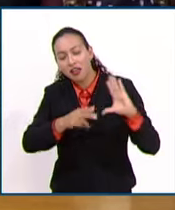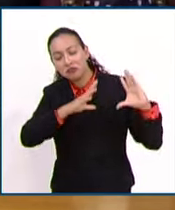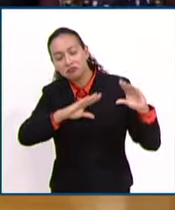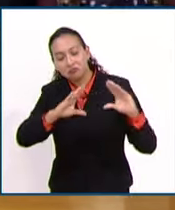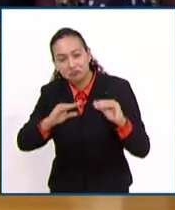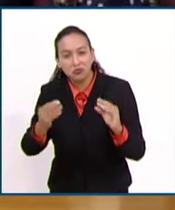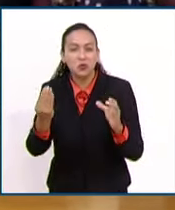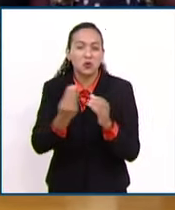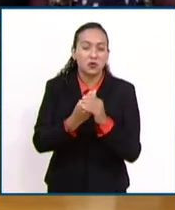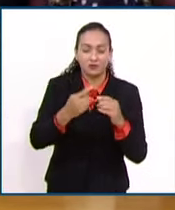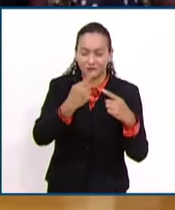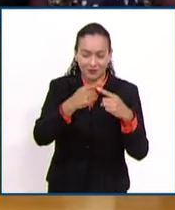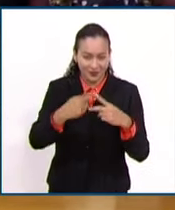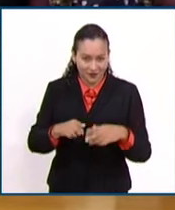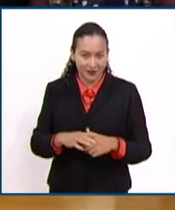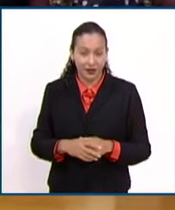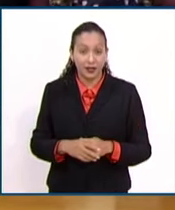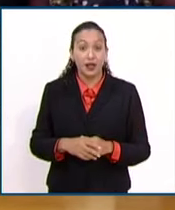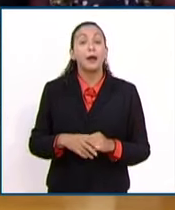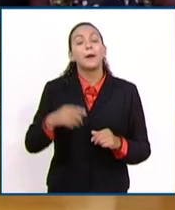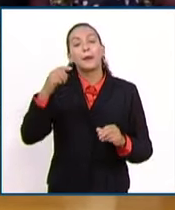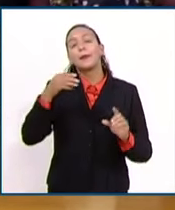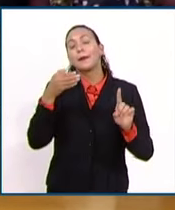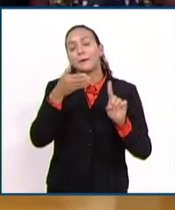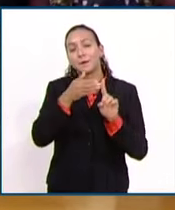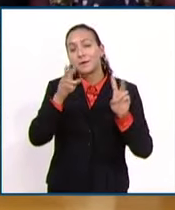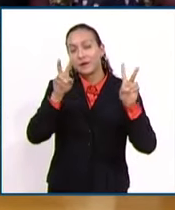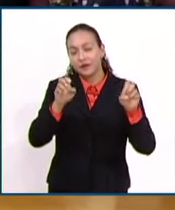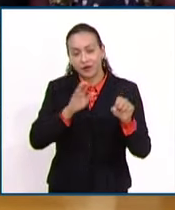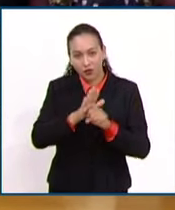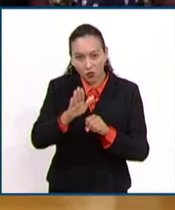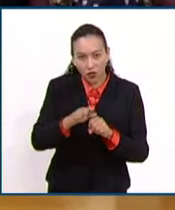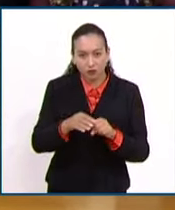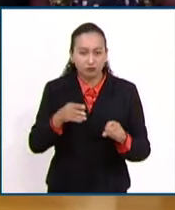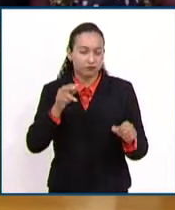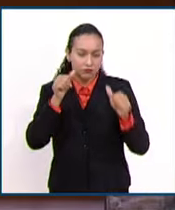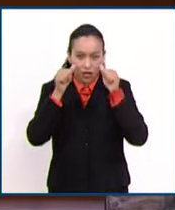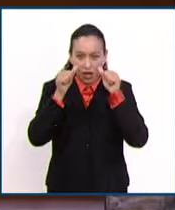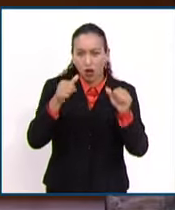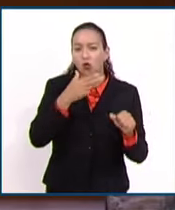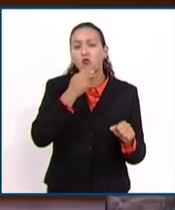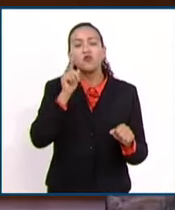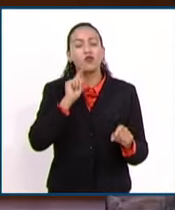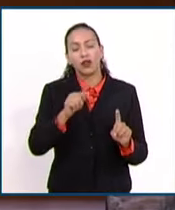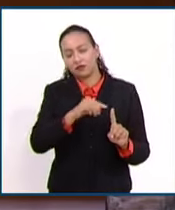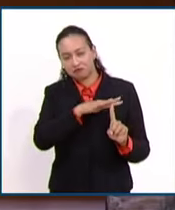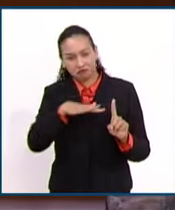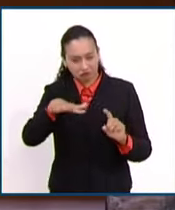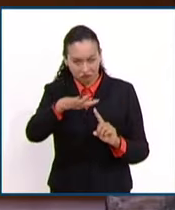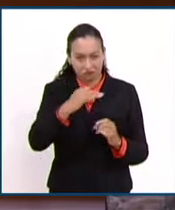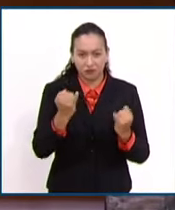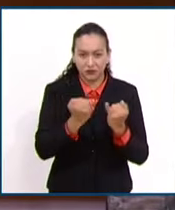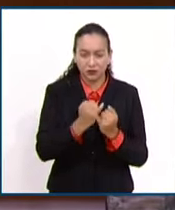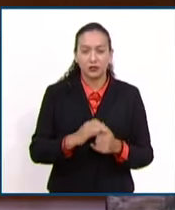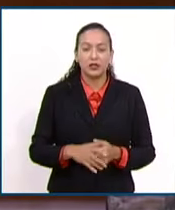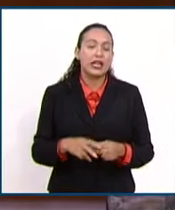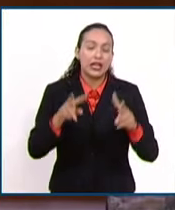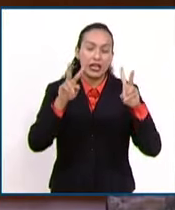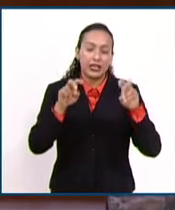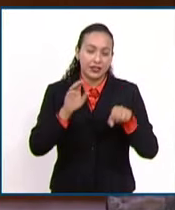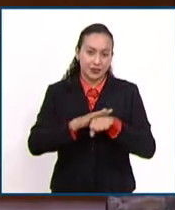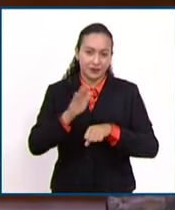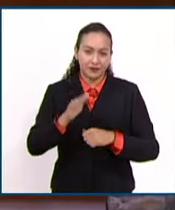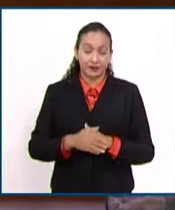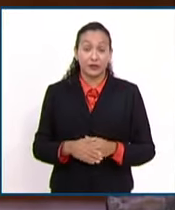talleres, cursos y diplomados en temas como perspectiva de género y otros. En ese sentido, creo que la renovación de esta colaboración,